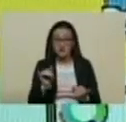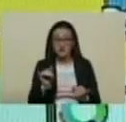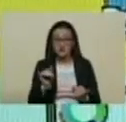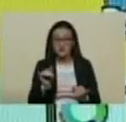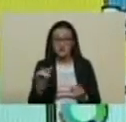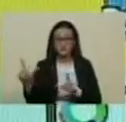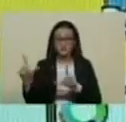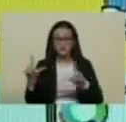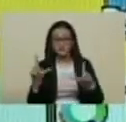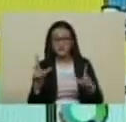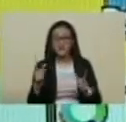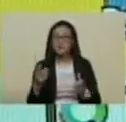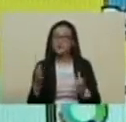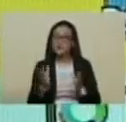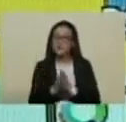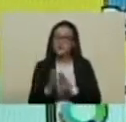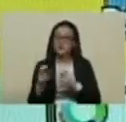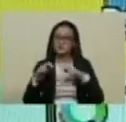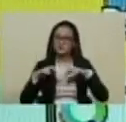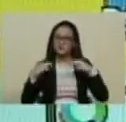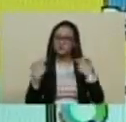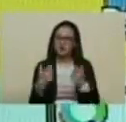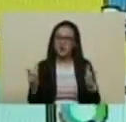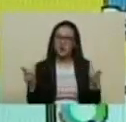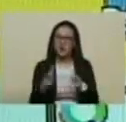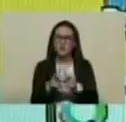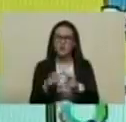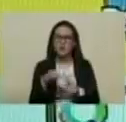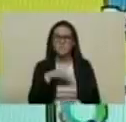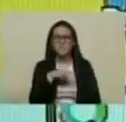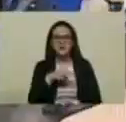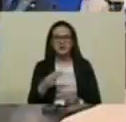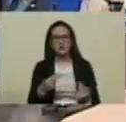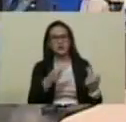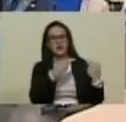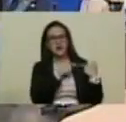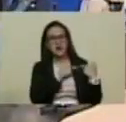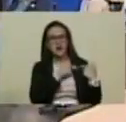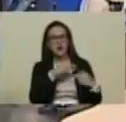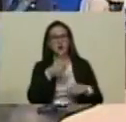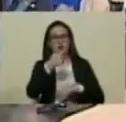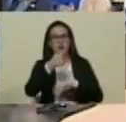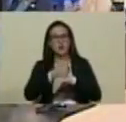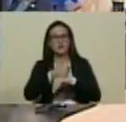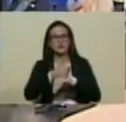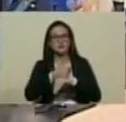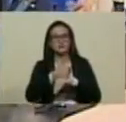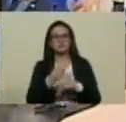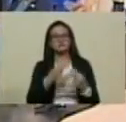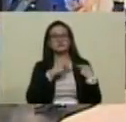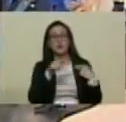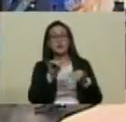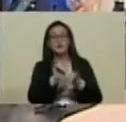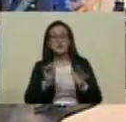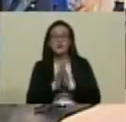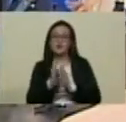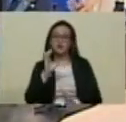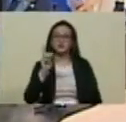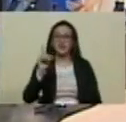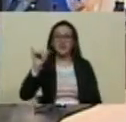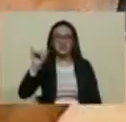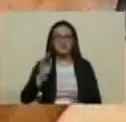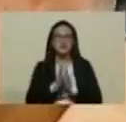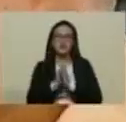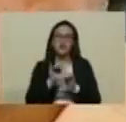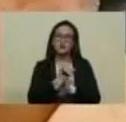hagamos una reunión con los ministros presentes y encargo al mayor general Benavides Torres, usted me termina esa construcción,